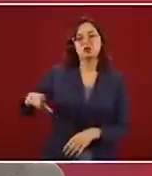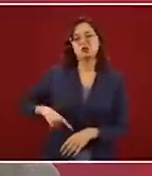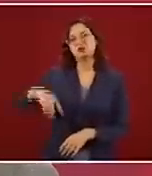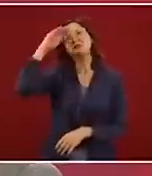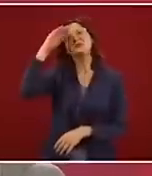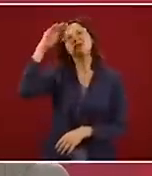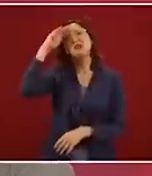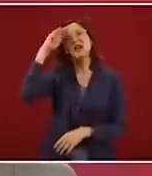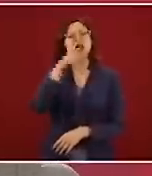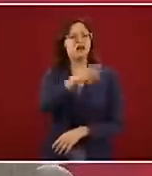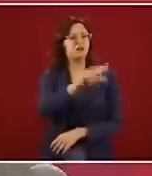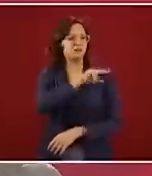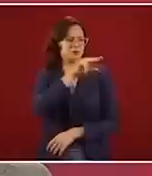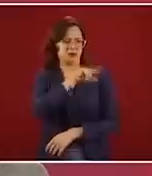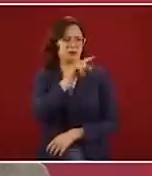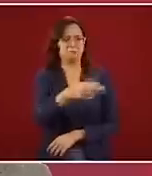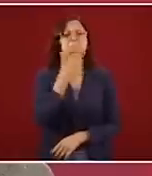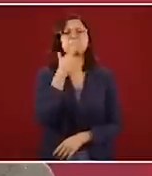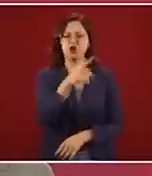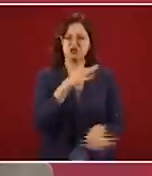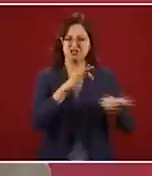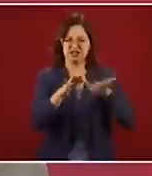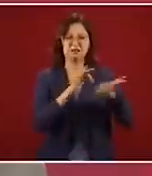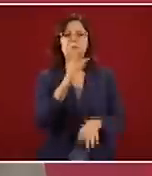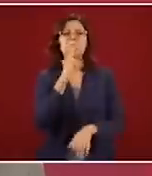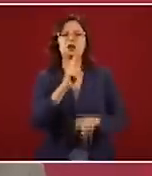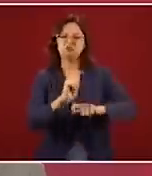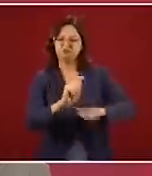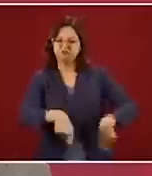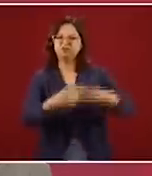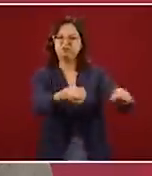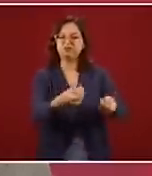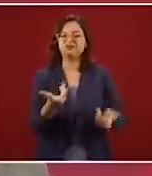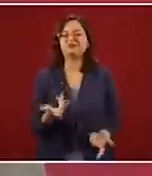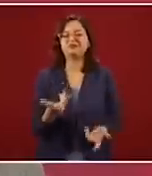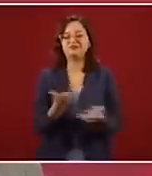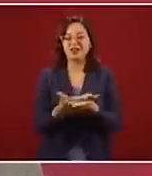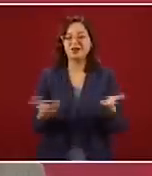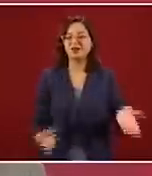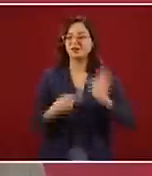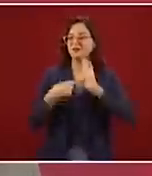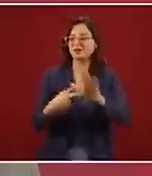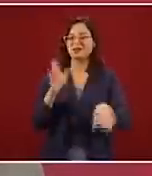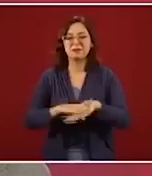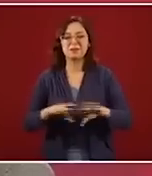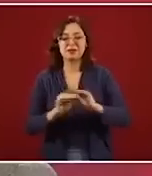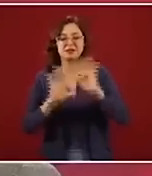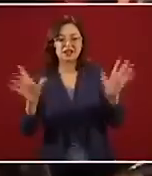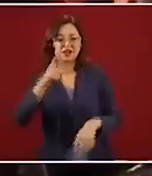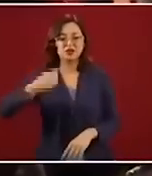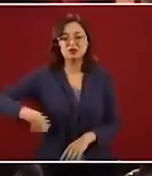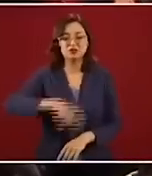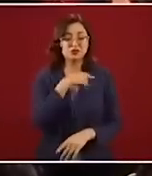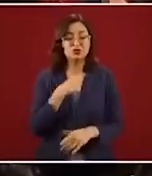lo hacen mejor o que los privados son más eficientes. Lo que queda claro, y se ha demostrado no solo ahora por nosotros, sino en